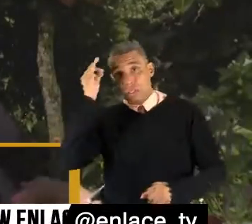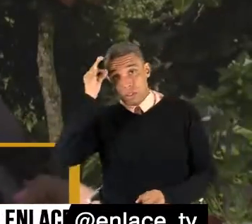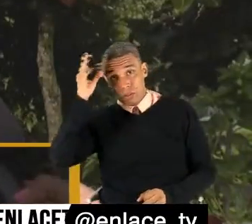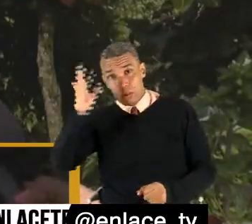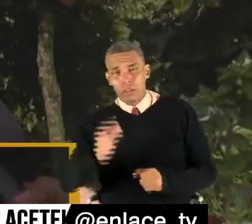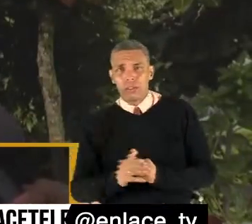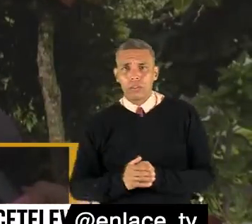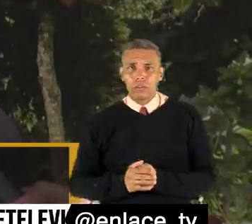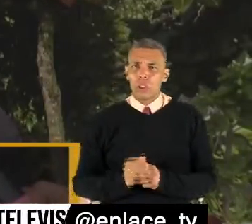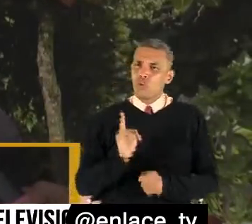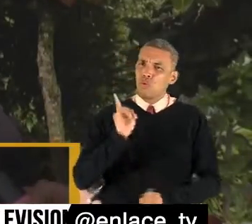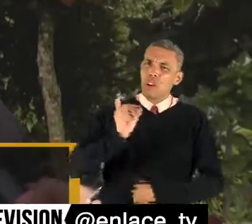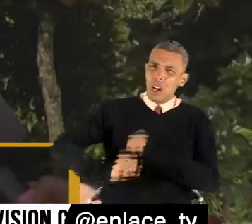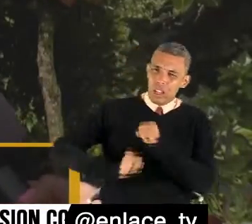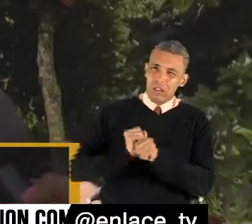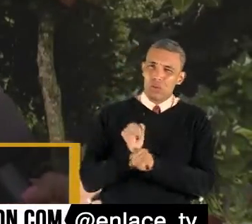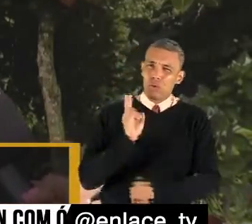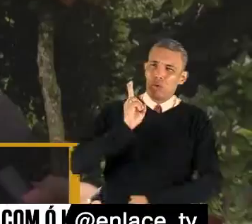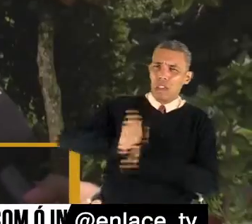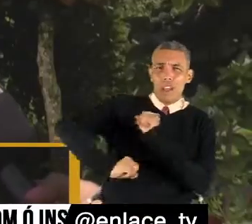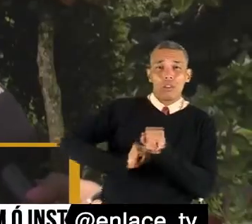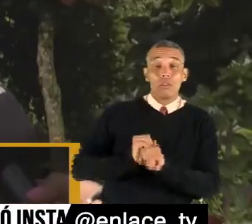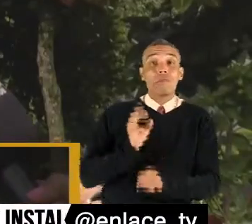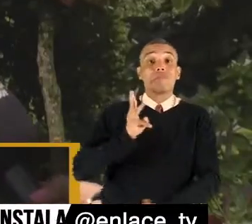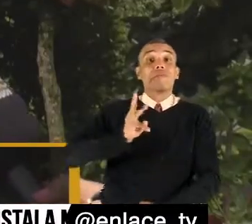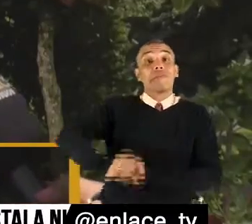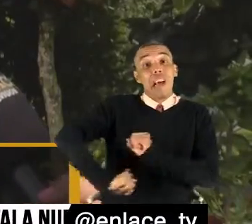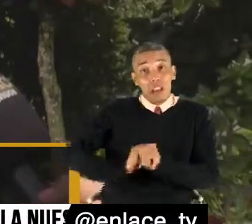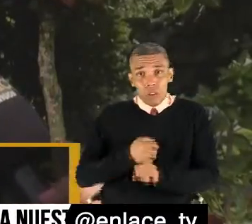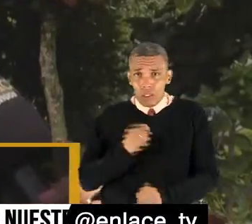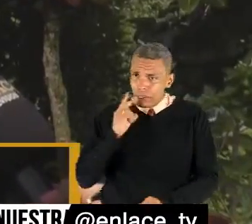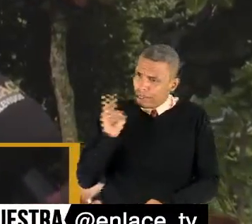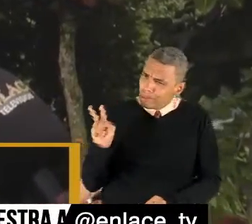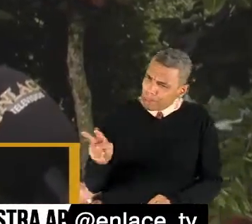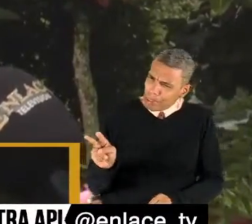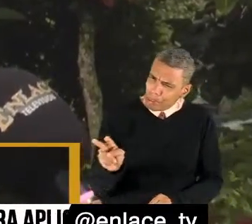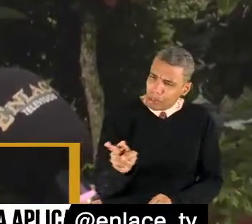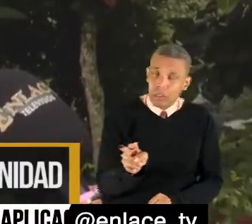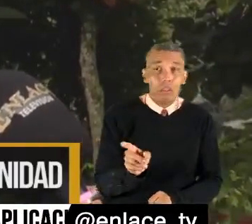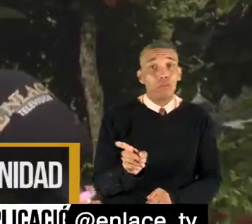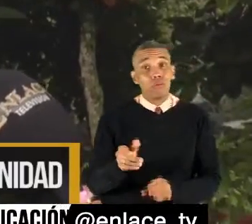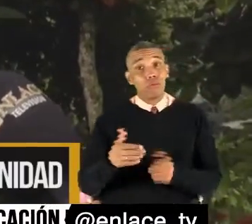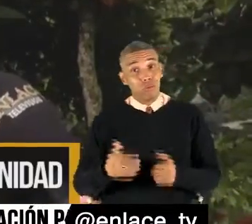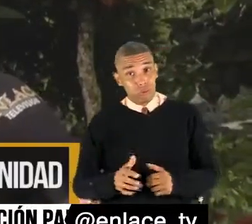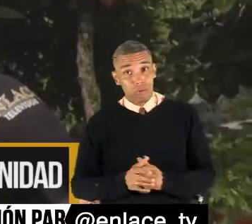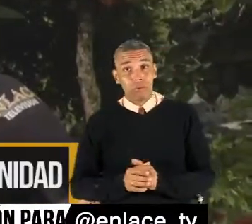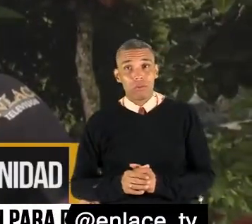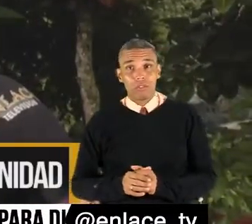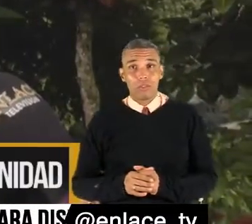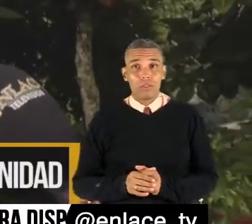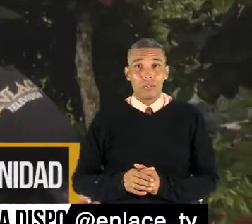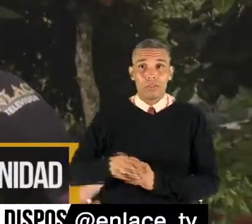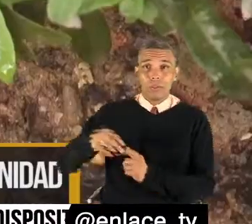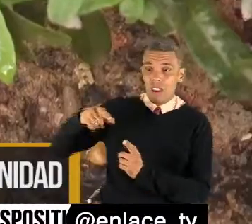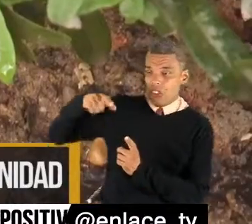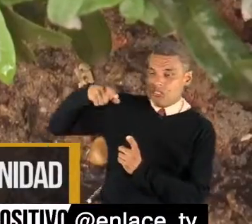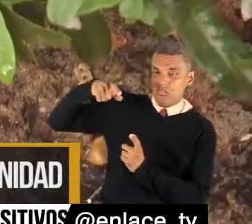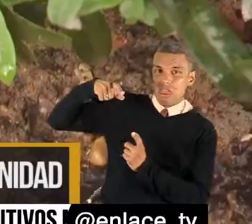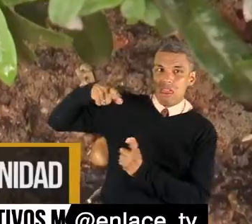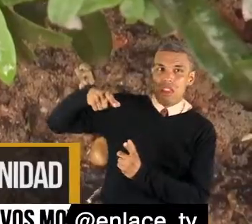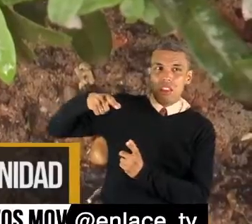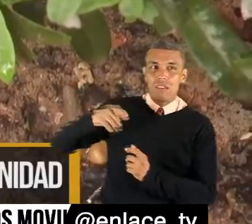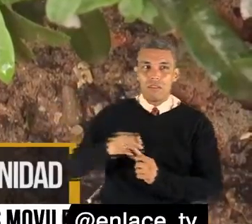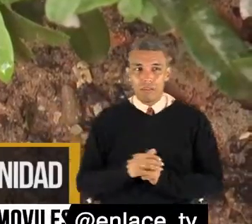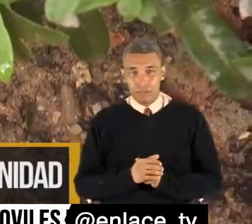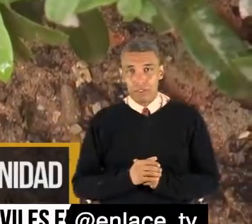estamos observando la presencia de estos animalitos. Me parece que son moluscos que tienen el nombre técnico.